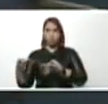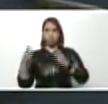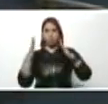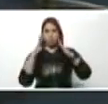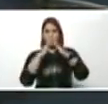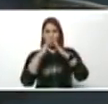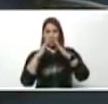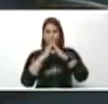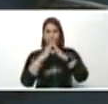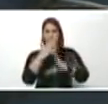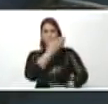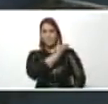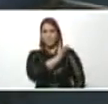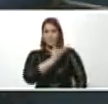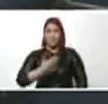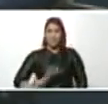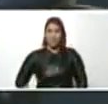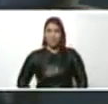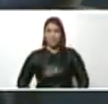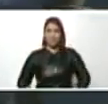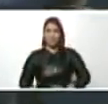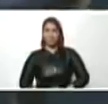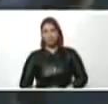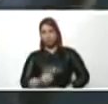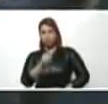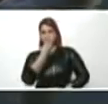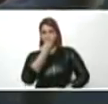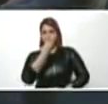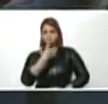la Casa Presidencial de Miraflores.